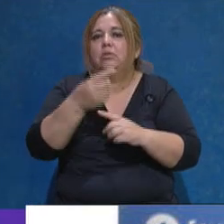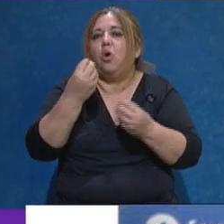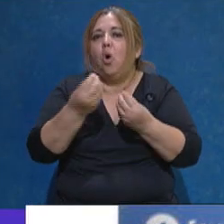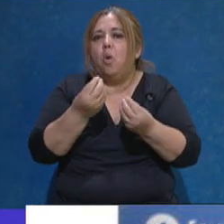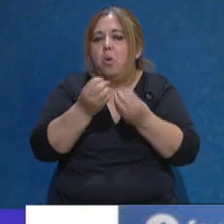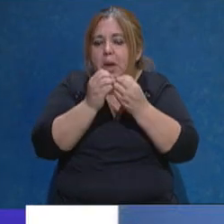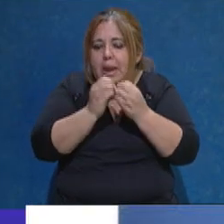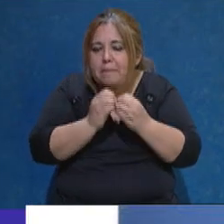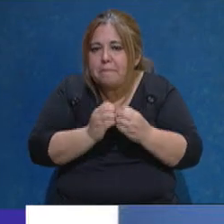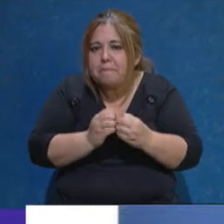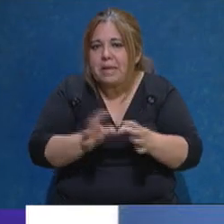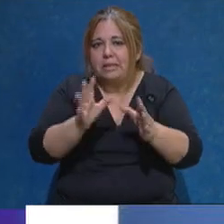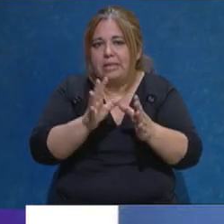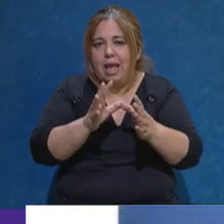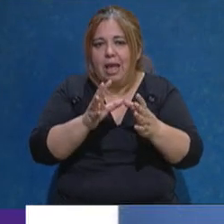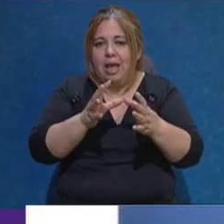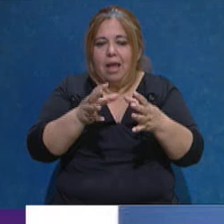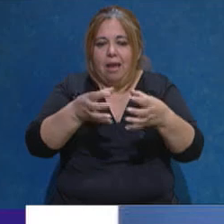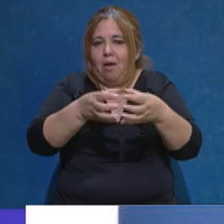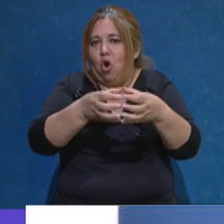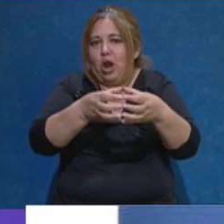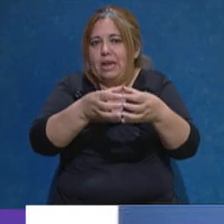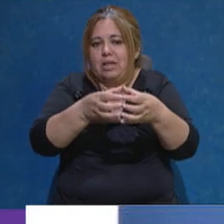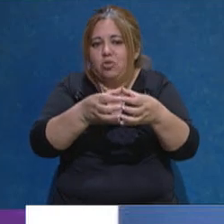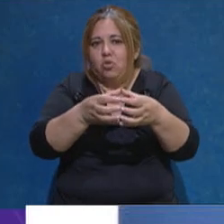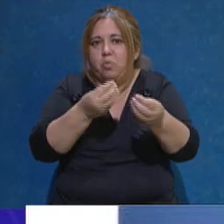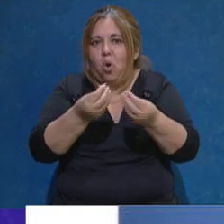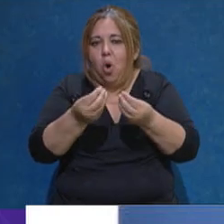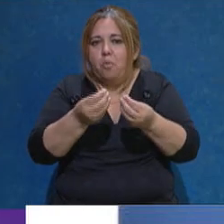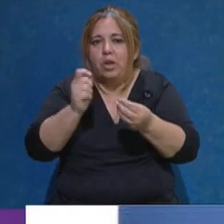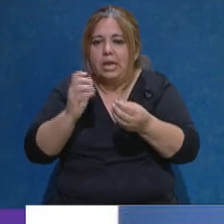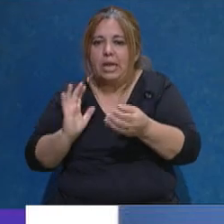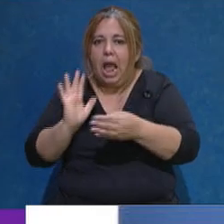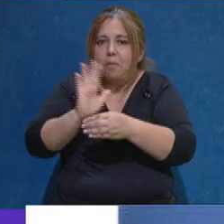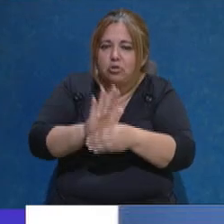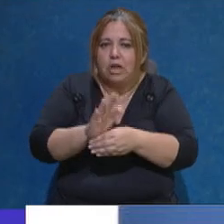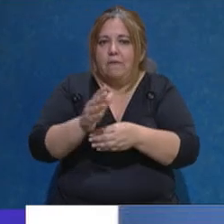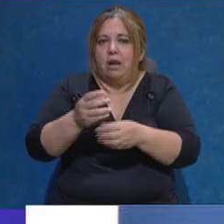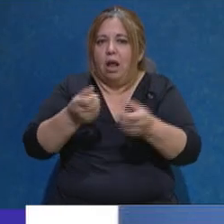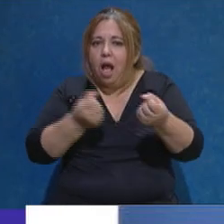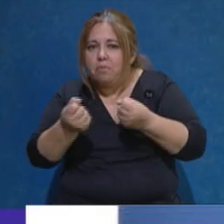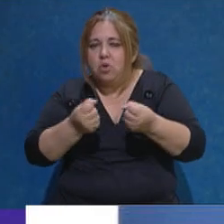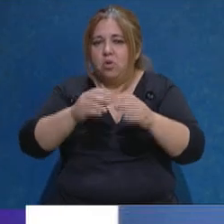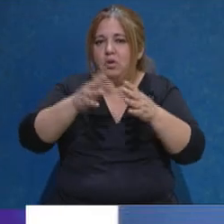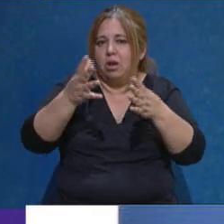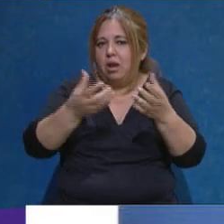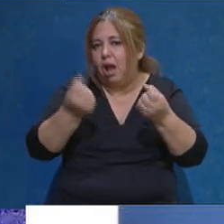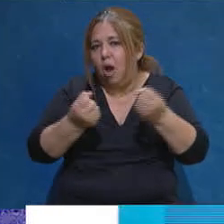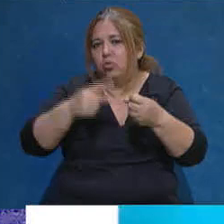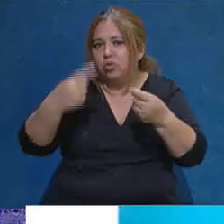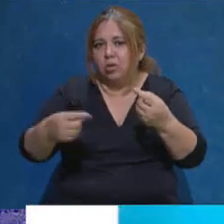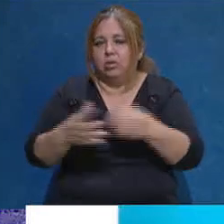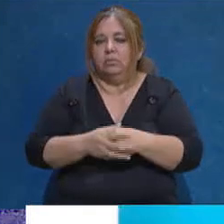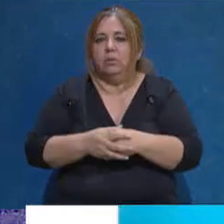a toda la organización y eran los que daban el apoyo logístico y financistas de esta organización. Bueno, hoy cayó